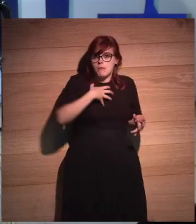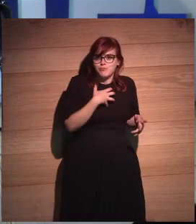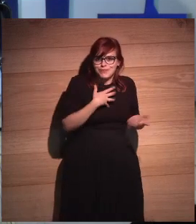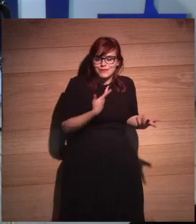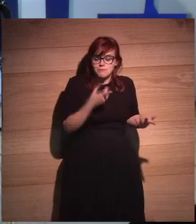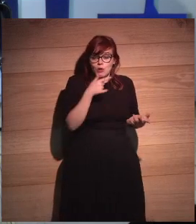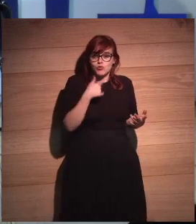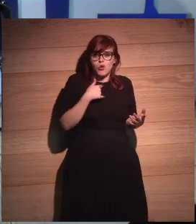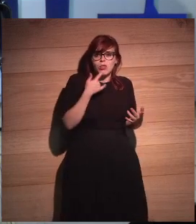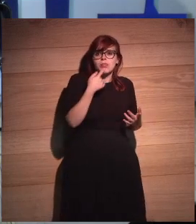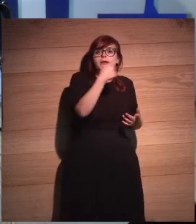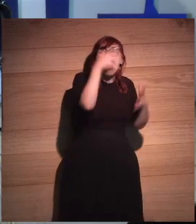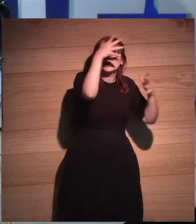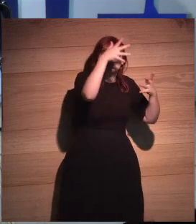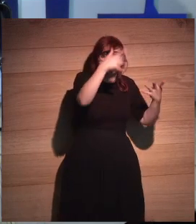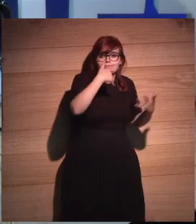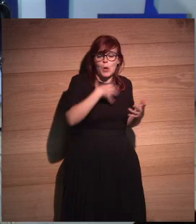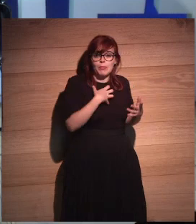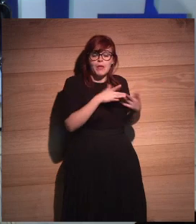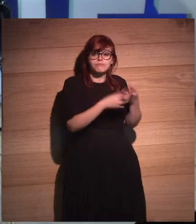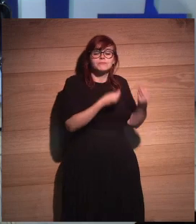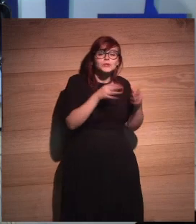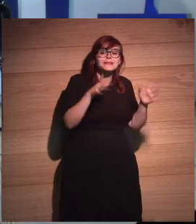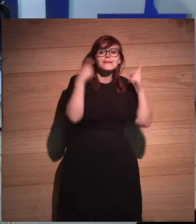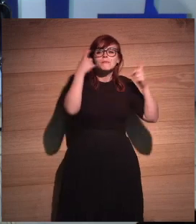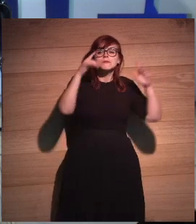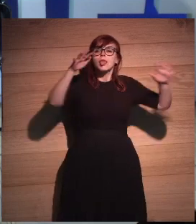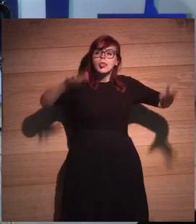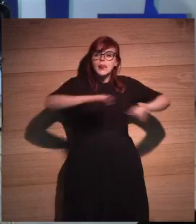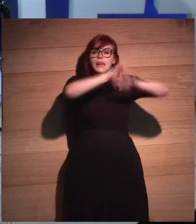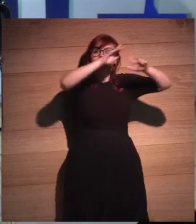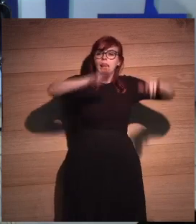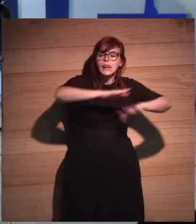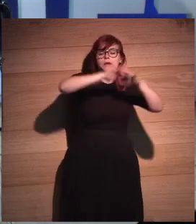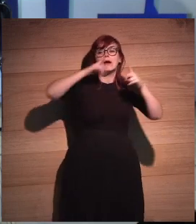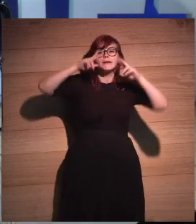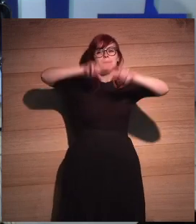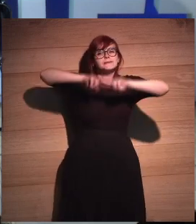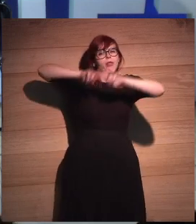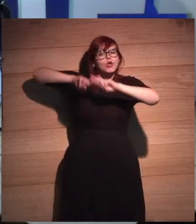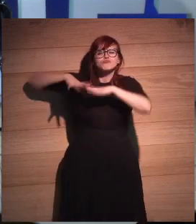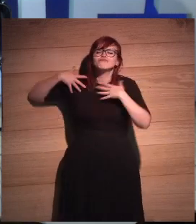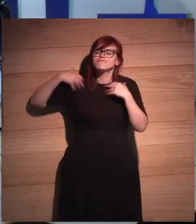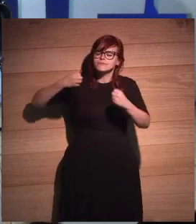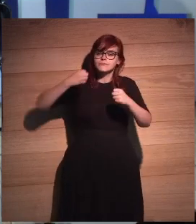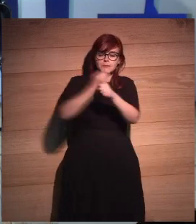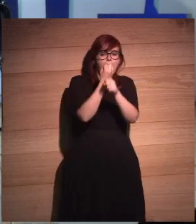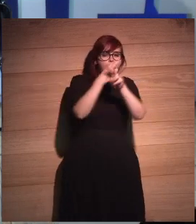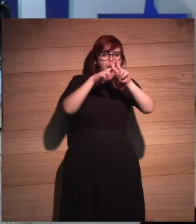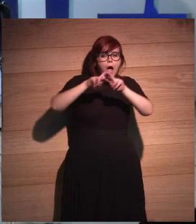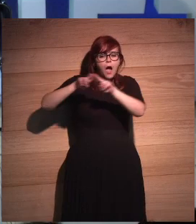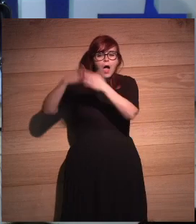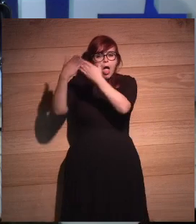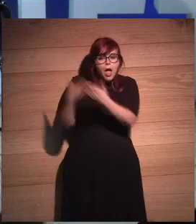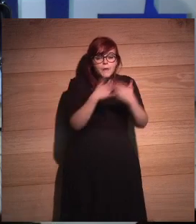hacer, ¿vale? Yo no soy nadie para hacerlo. Entonces trabajamos por el convencimiento. Hacemos muchísima investigación, hacemos